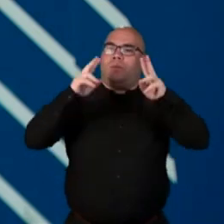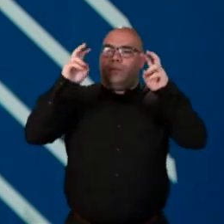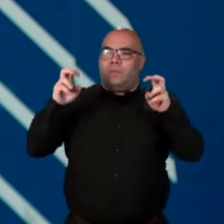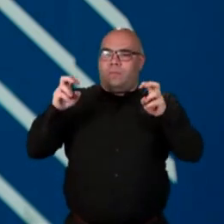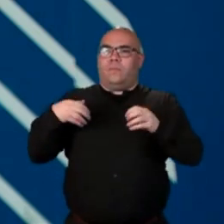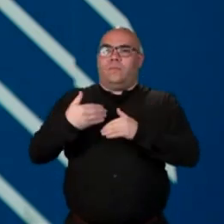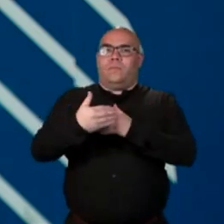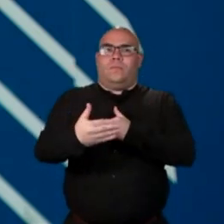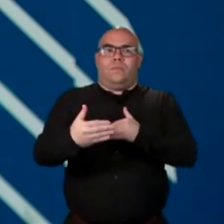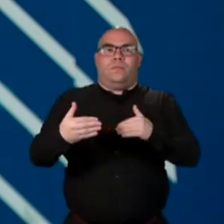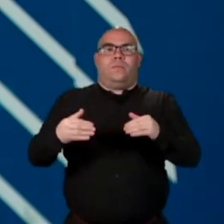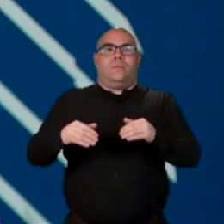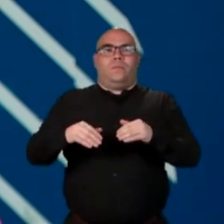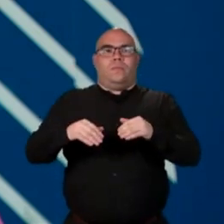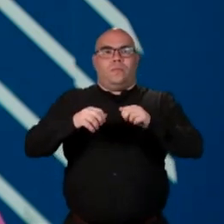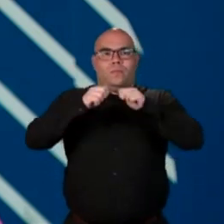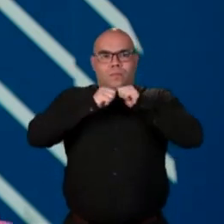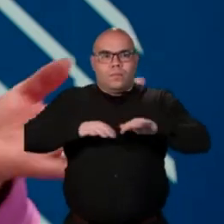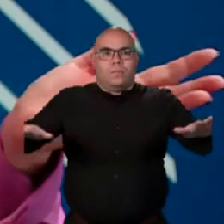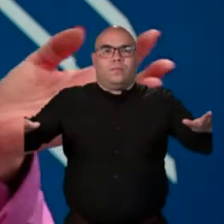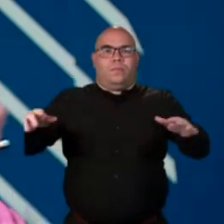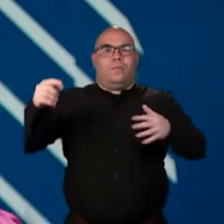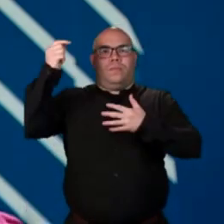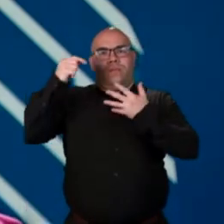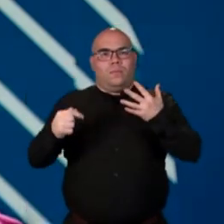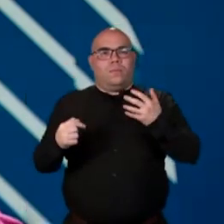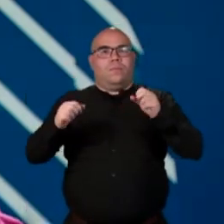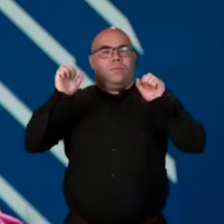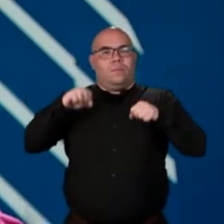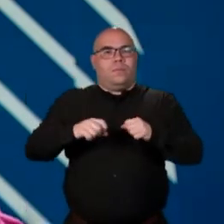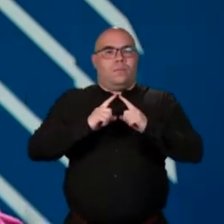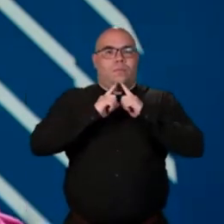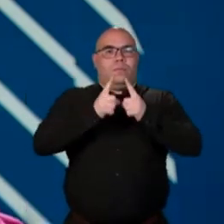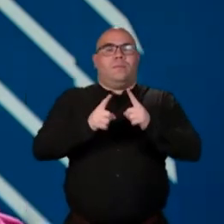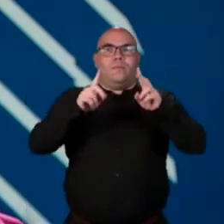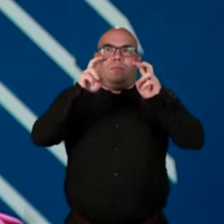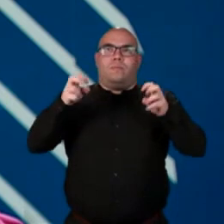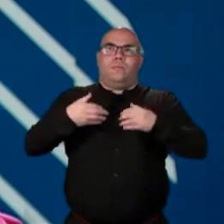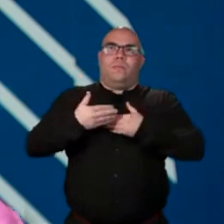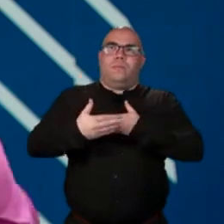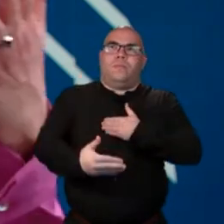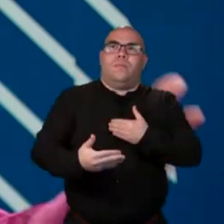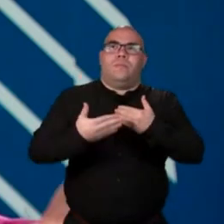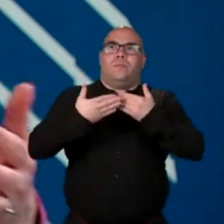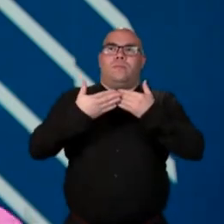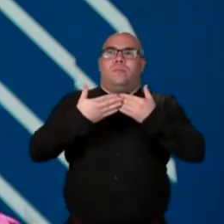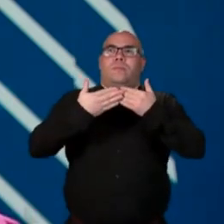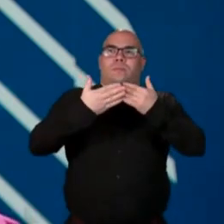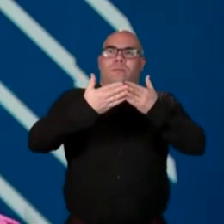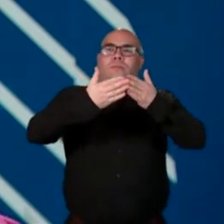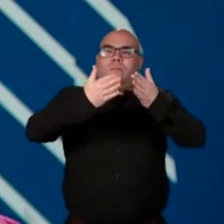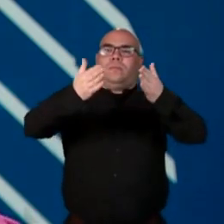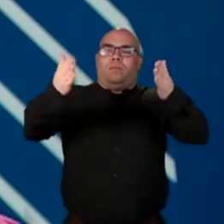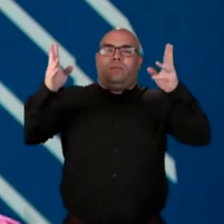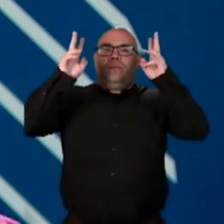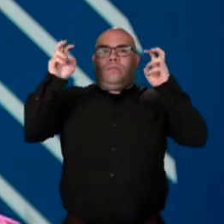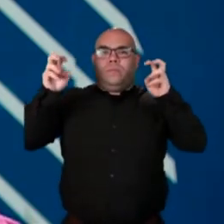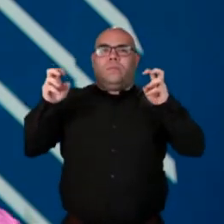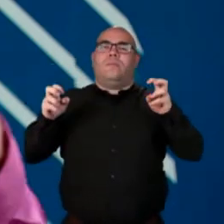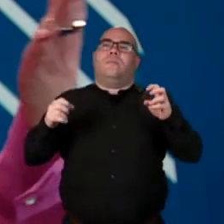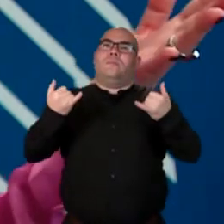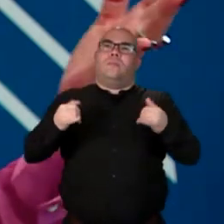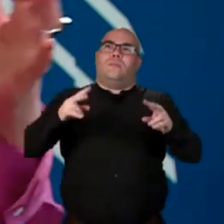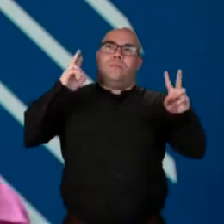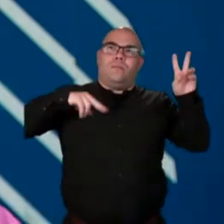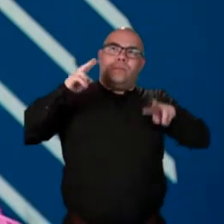post-pandemia y de los retos que tenemos. Vice, si nos puede ampliar mucho más, profundizar cómo ve el panorama nacional y